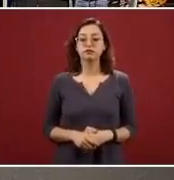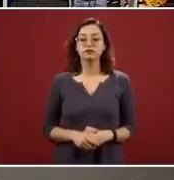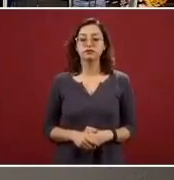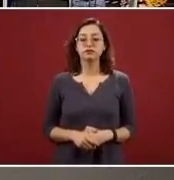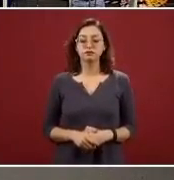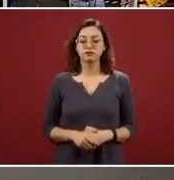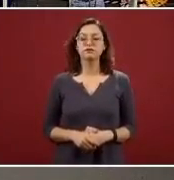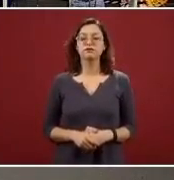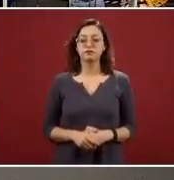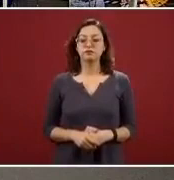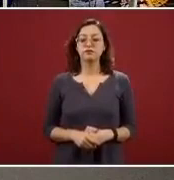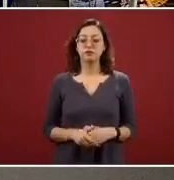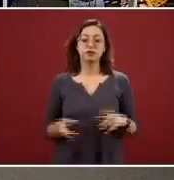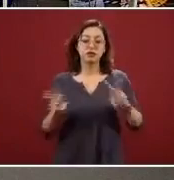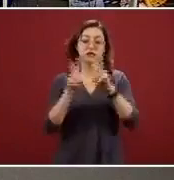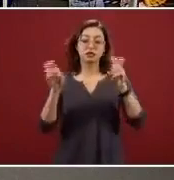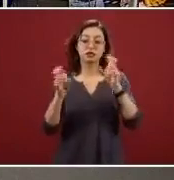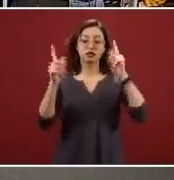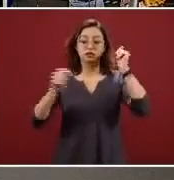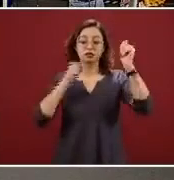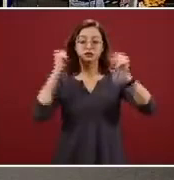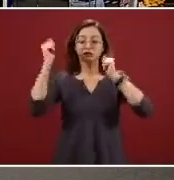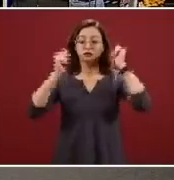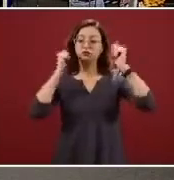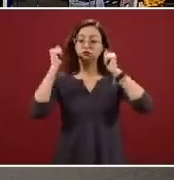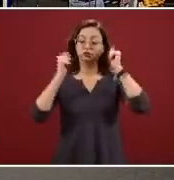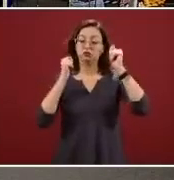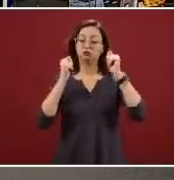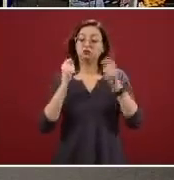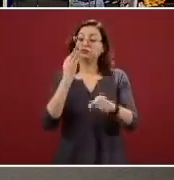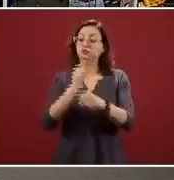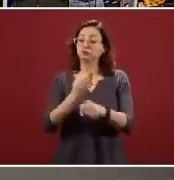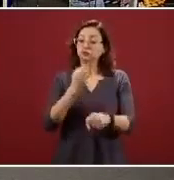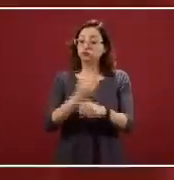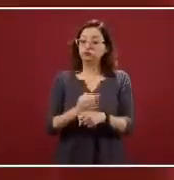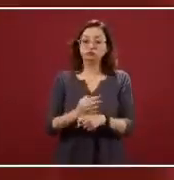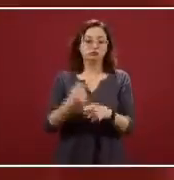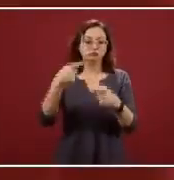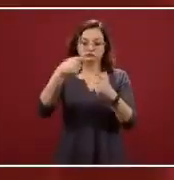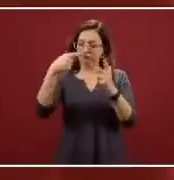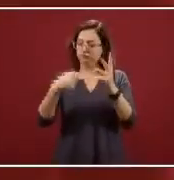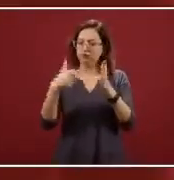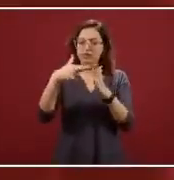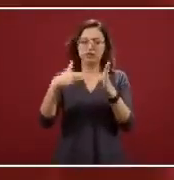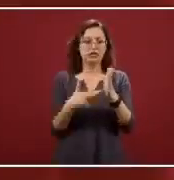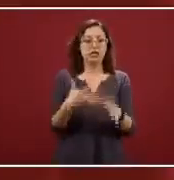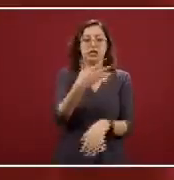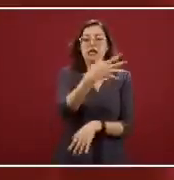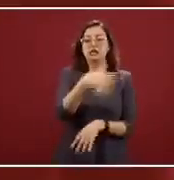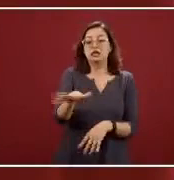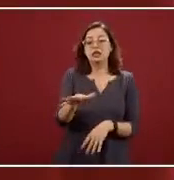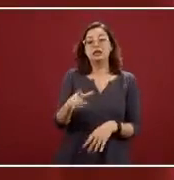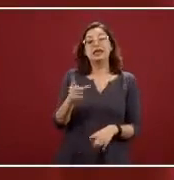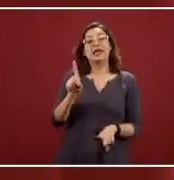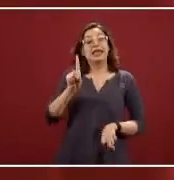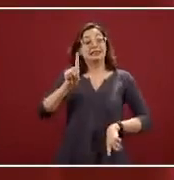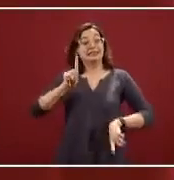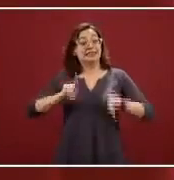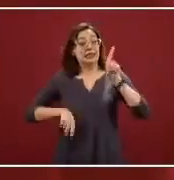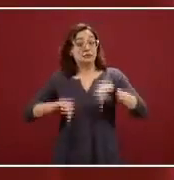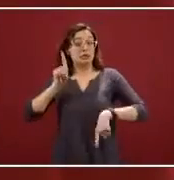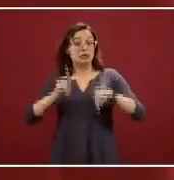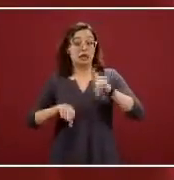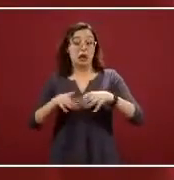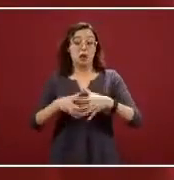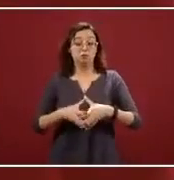Sí, para el tema turístico, si bien es cierto, están en el hoy las medidas generales, en función de cómo se vaya midiendo la carga de enfermedad y